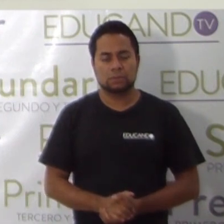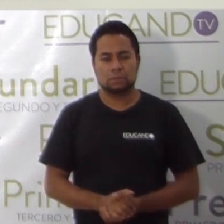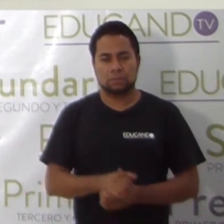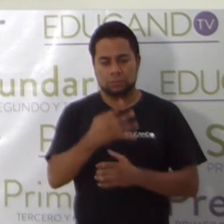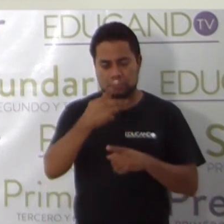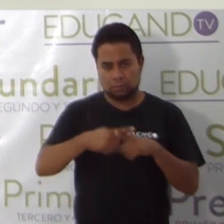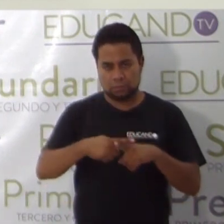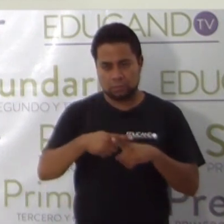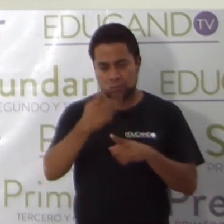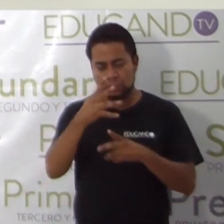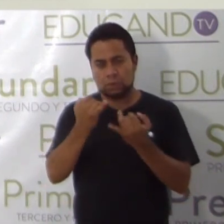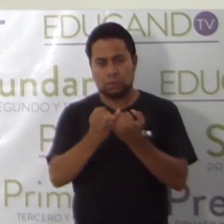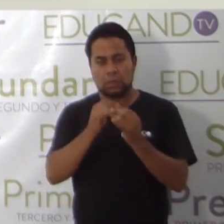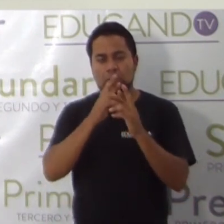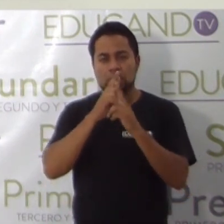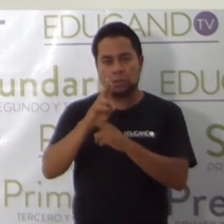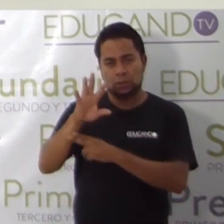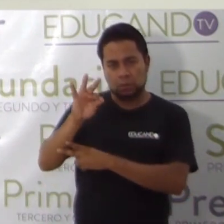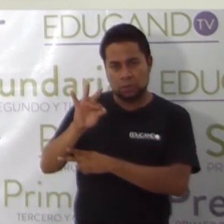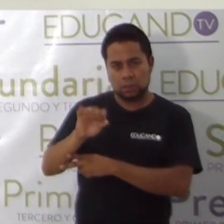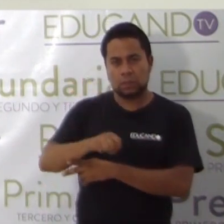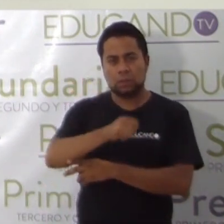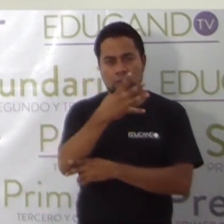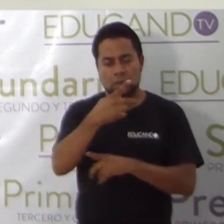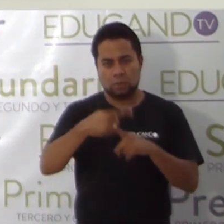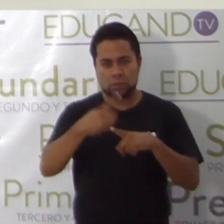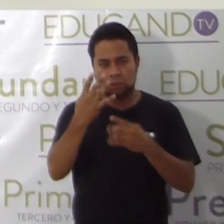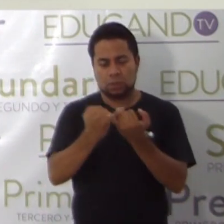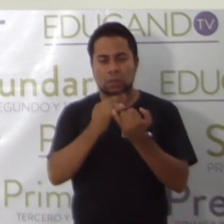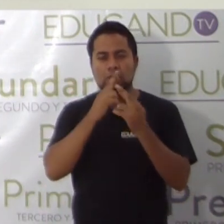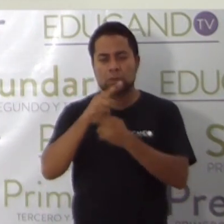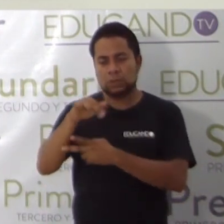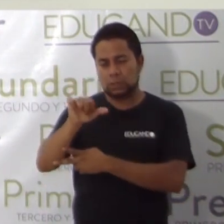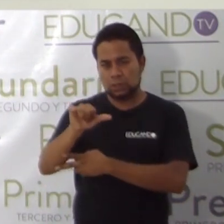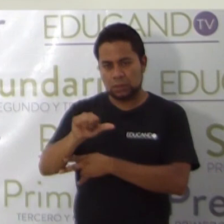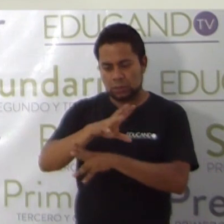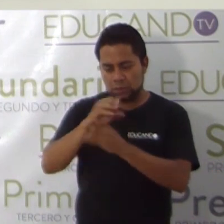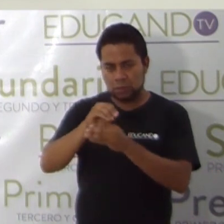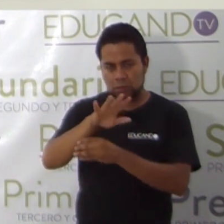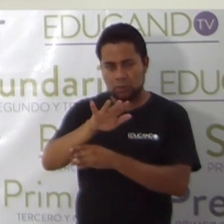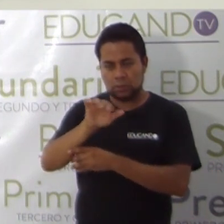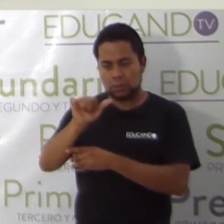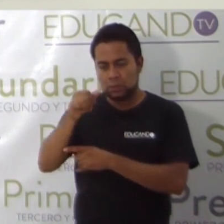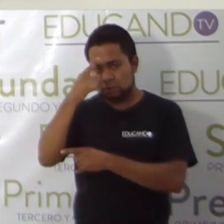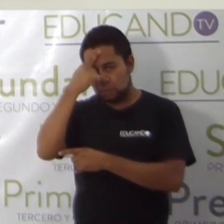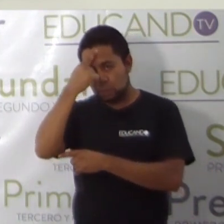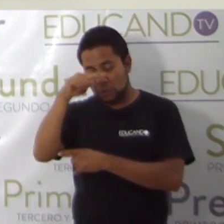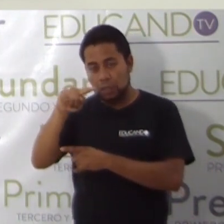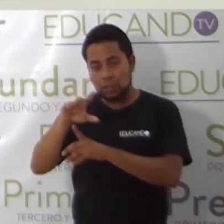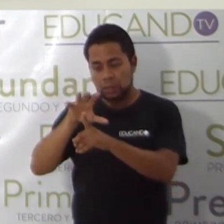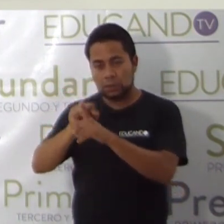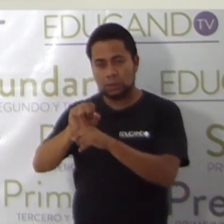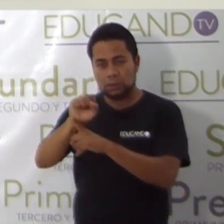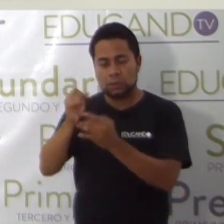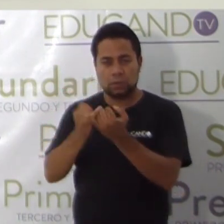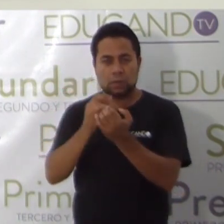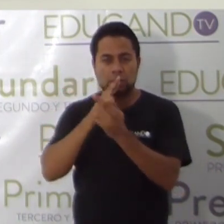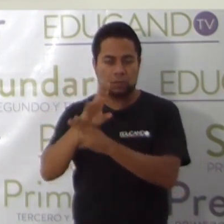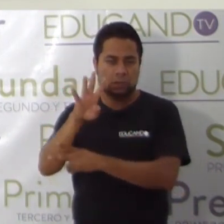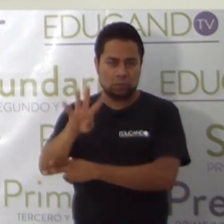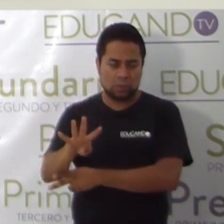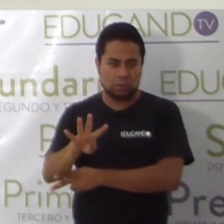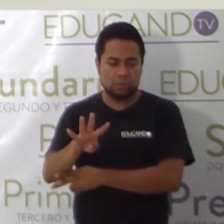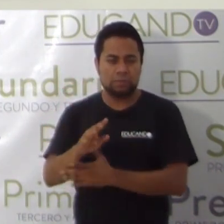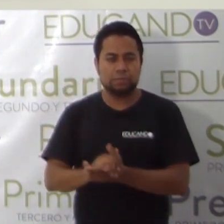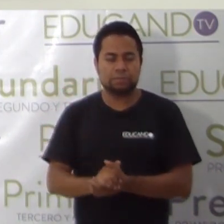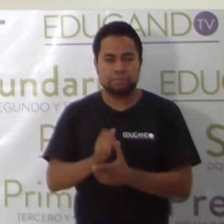4 por 10, 40. 4 por 4, 16. 56 para 60, 4. Entonces